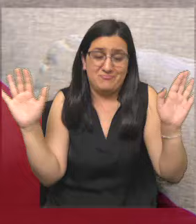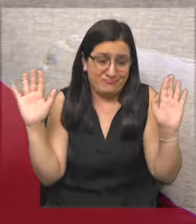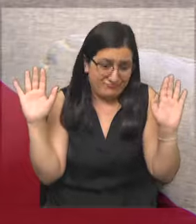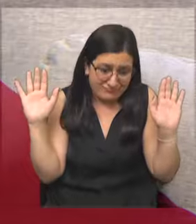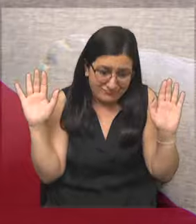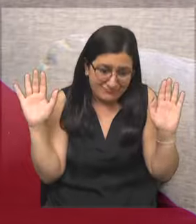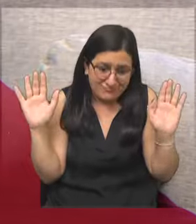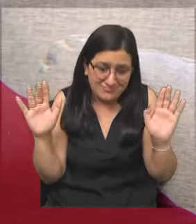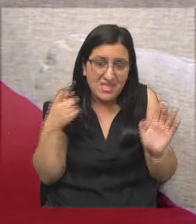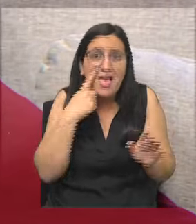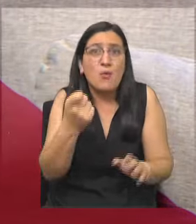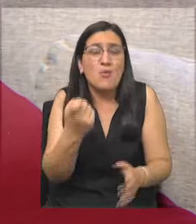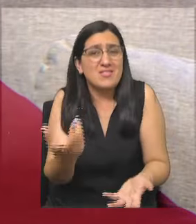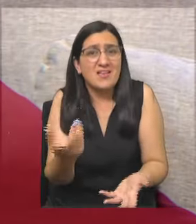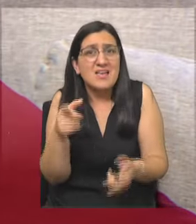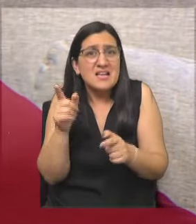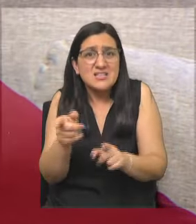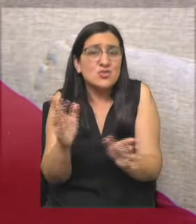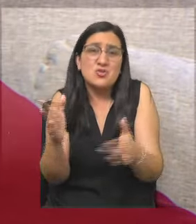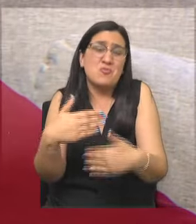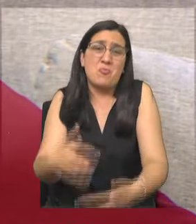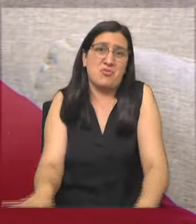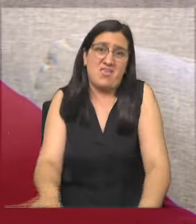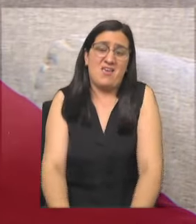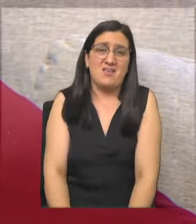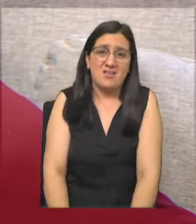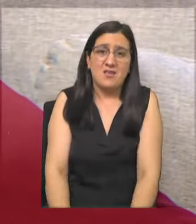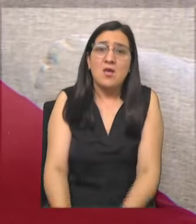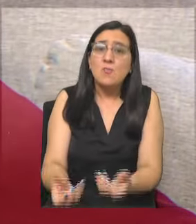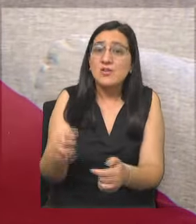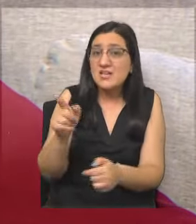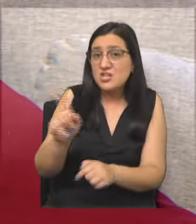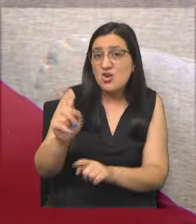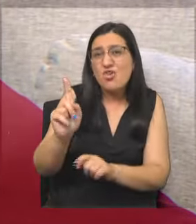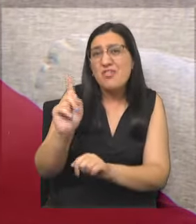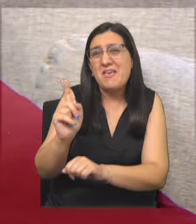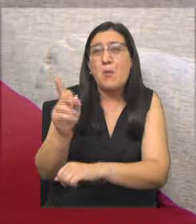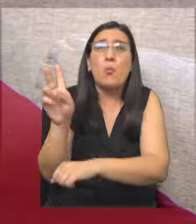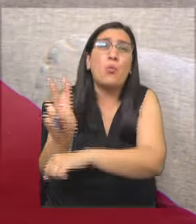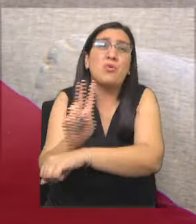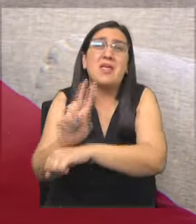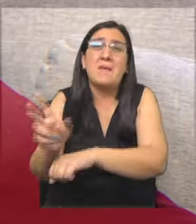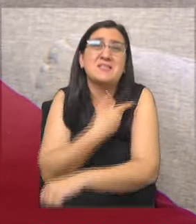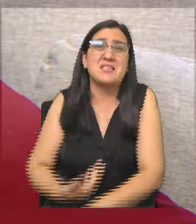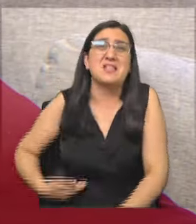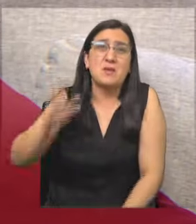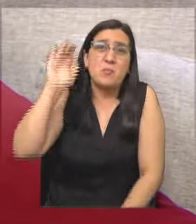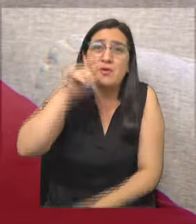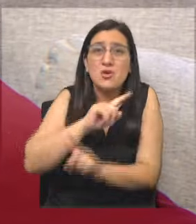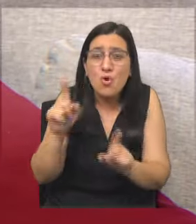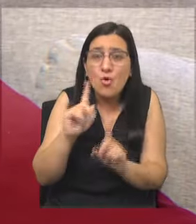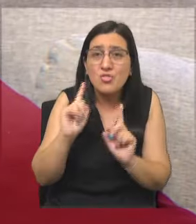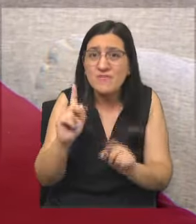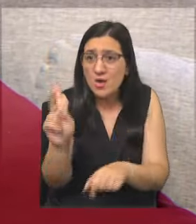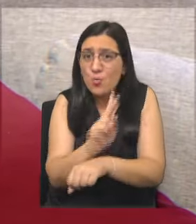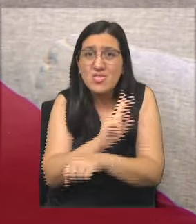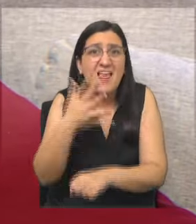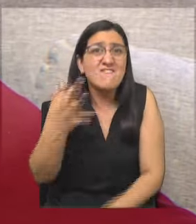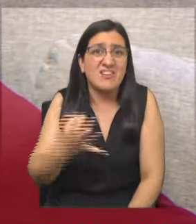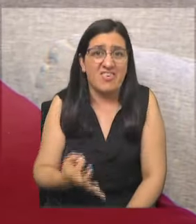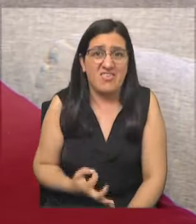Da cuenta de algo que no debió haber sucedido. Porque ella no estaba allí para cuidar al presidente de la República, sino para cuidar la